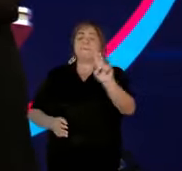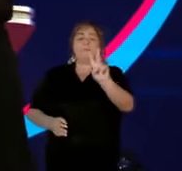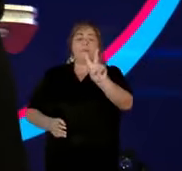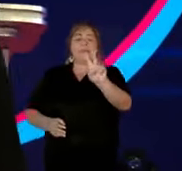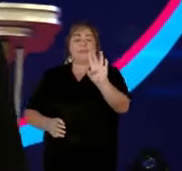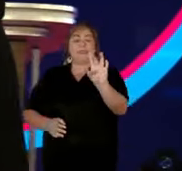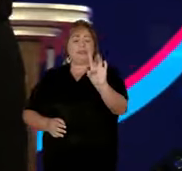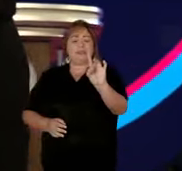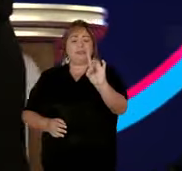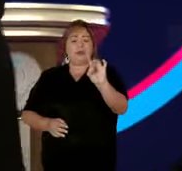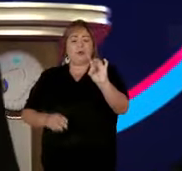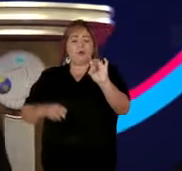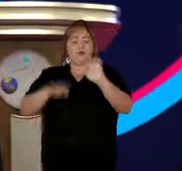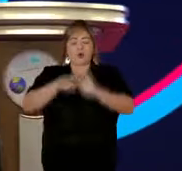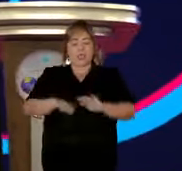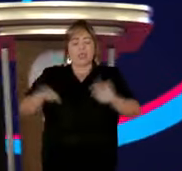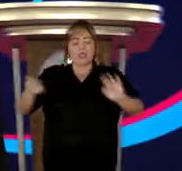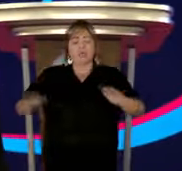niños, estoy feliz.